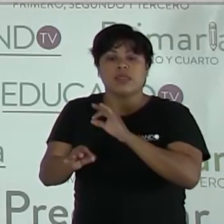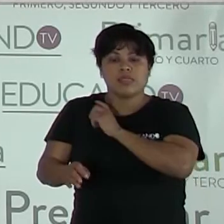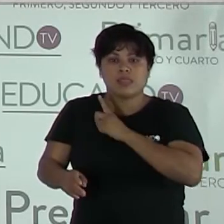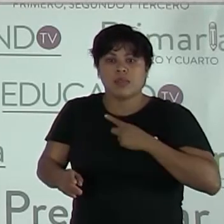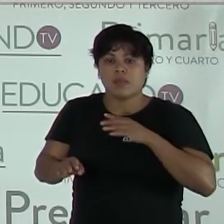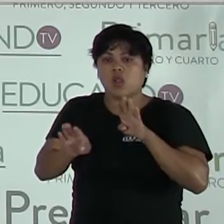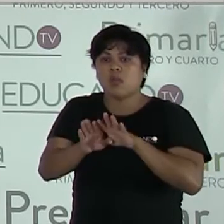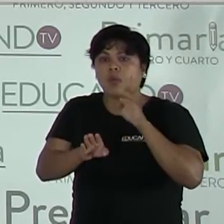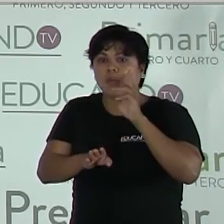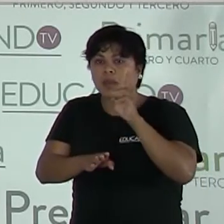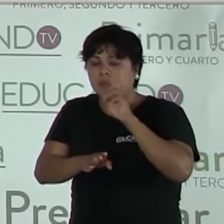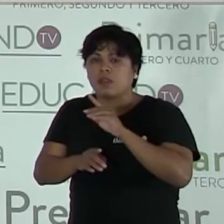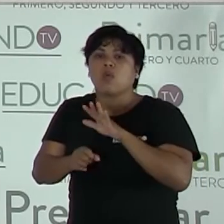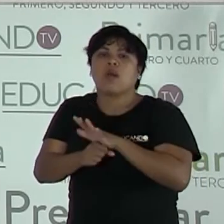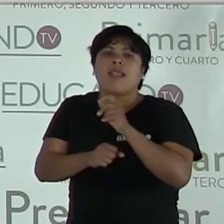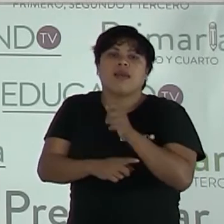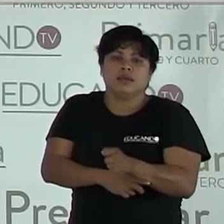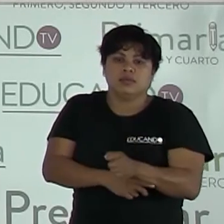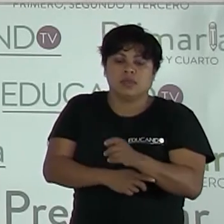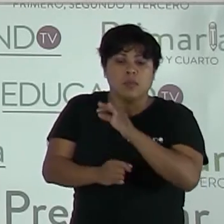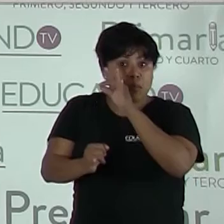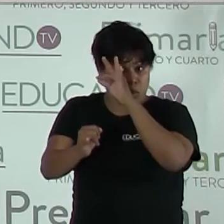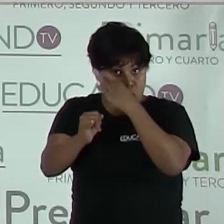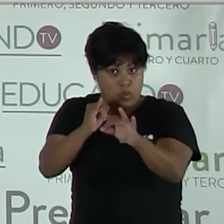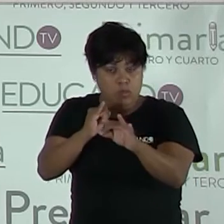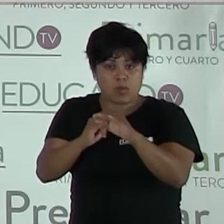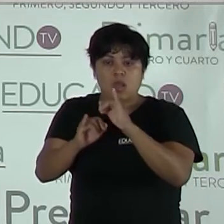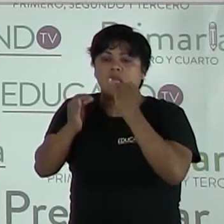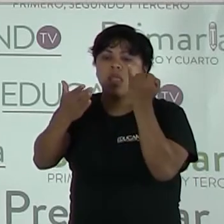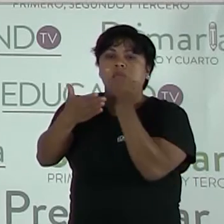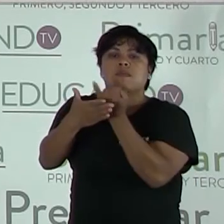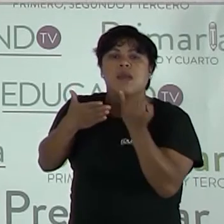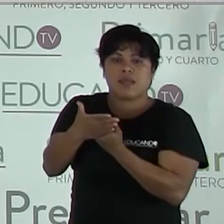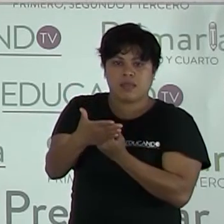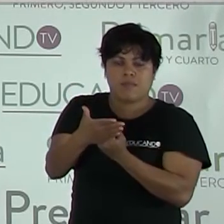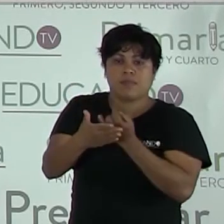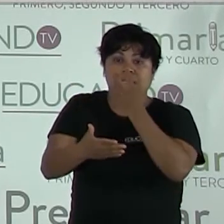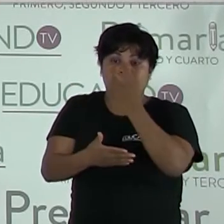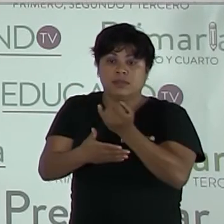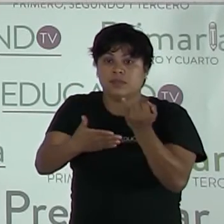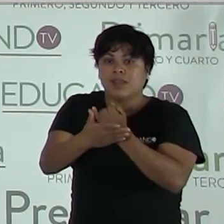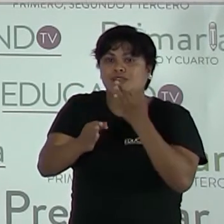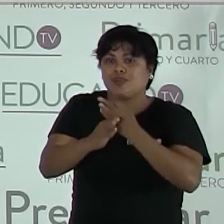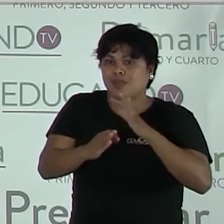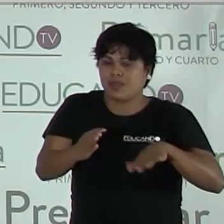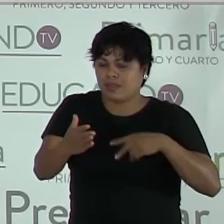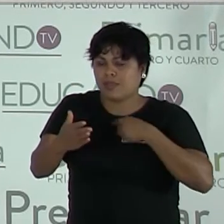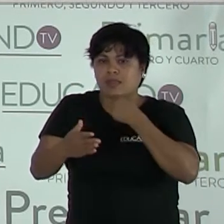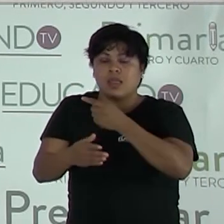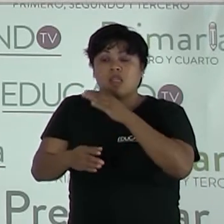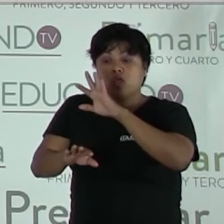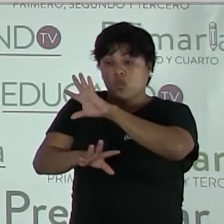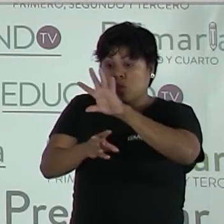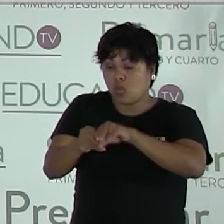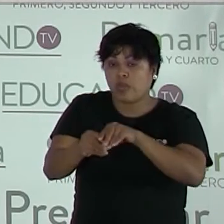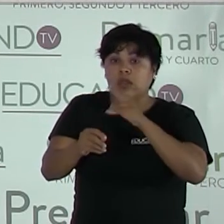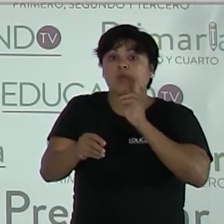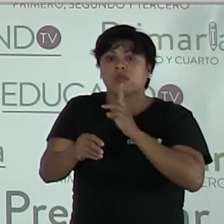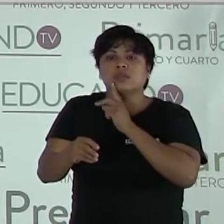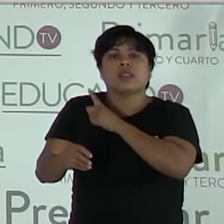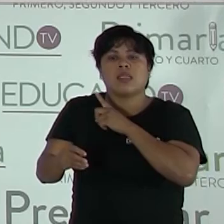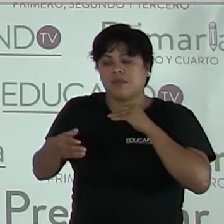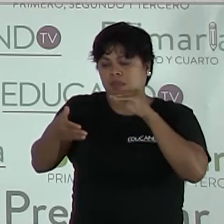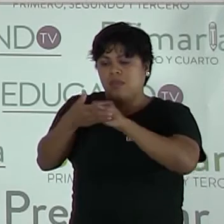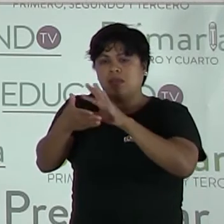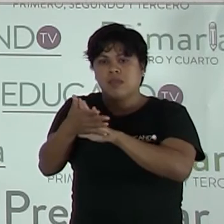importante destacar cuáles son las dos partes. Y por último, la imagen, lo que yo te comentaba hace un rato. Toda noticia lleva una